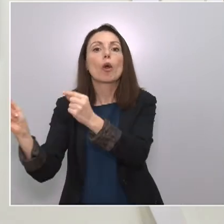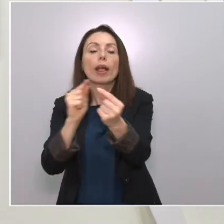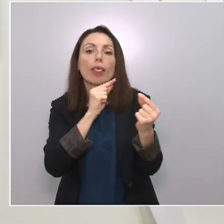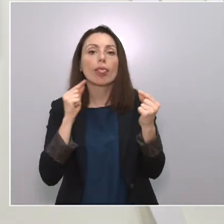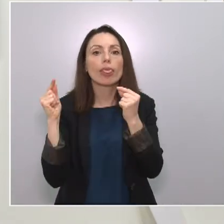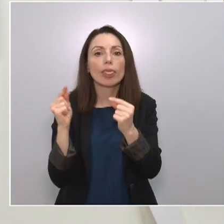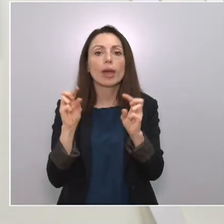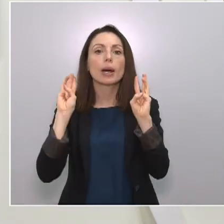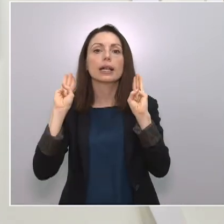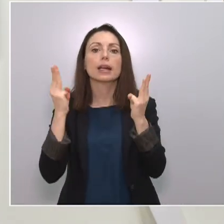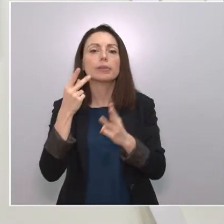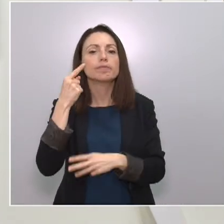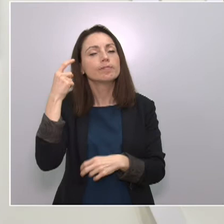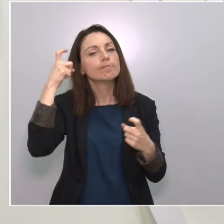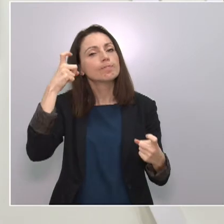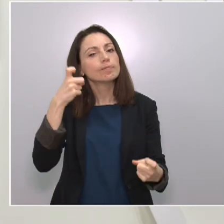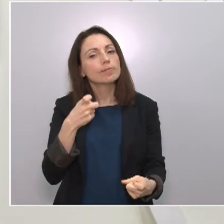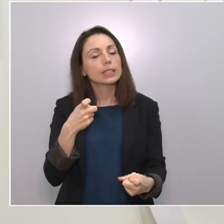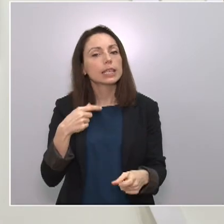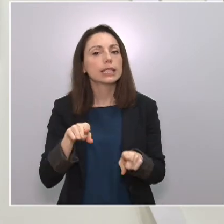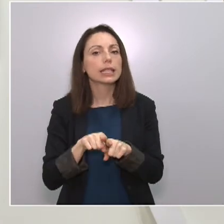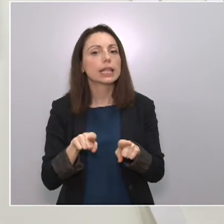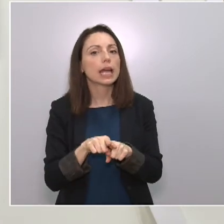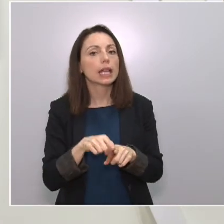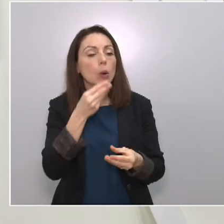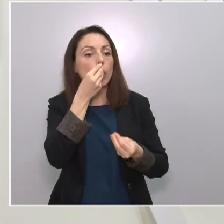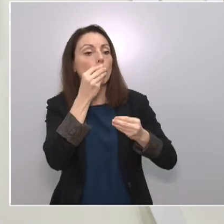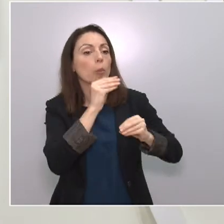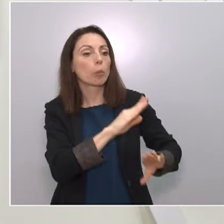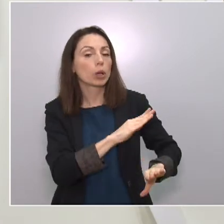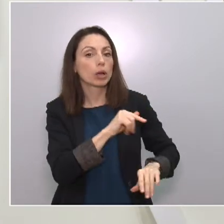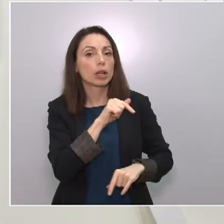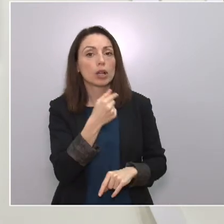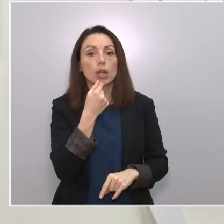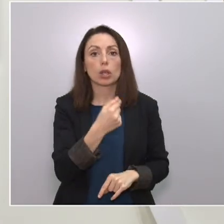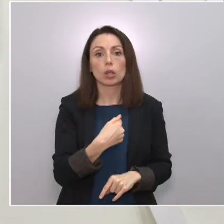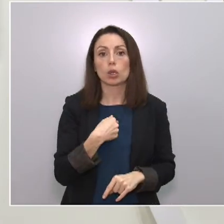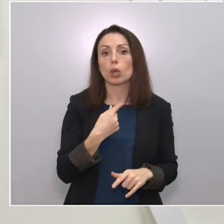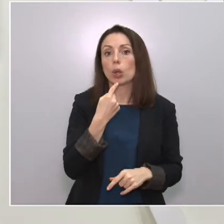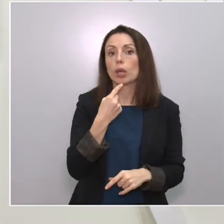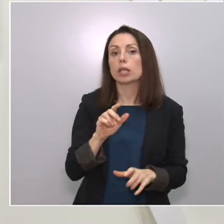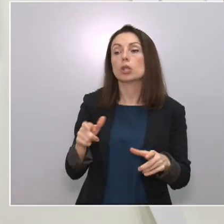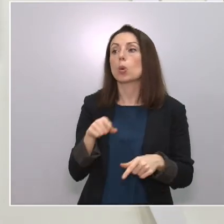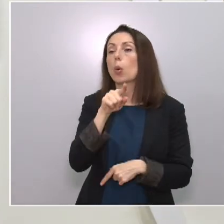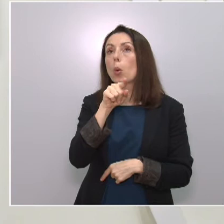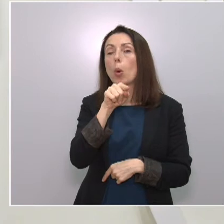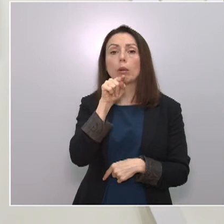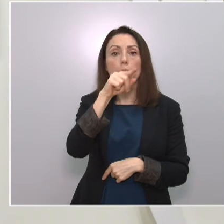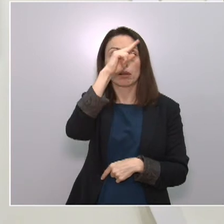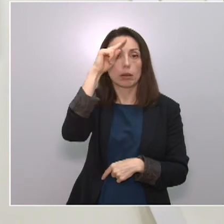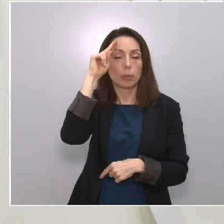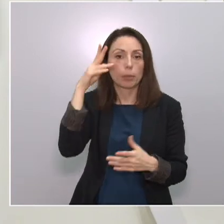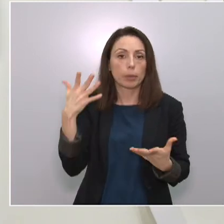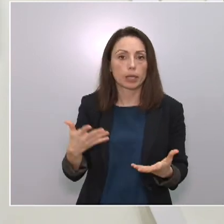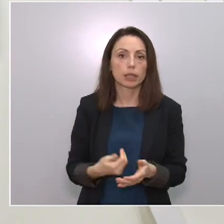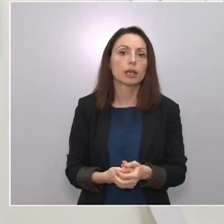parlamentarios intente de alguna manera poner en mi boca palabras que demonizan a una comunidad de este país,